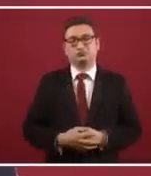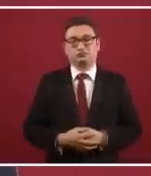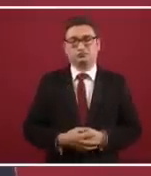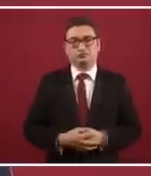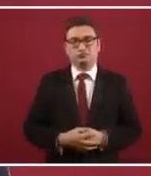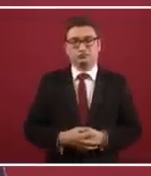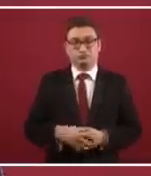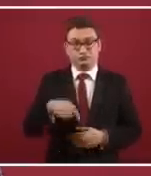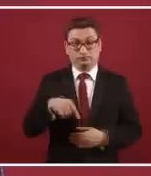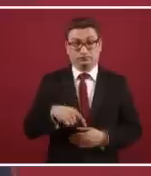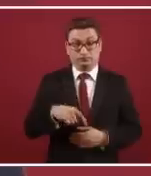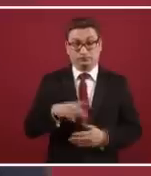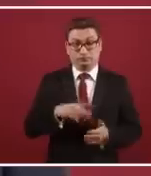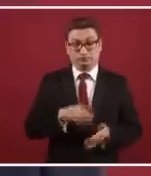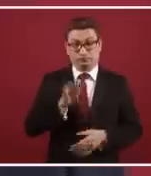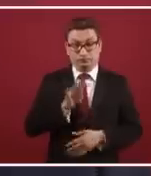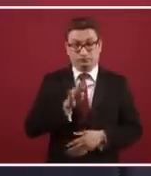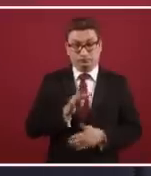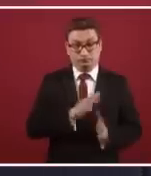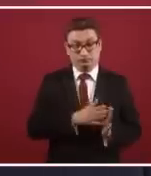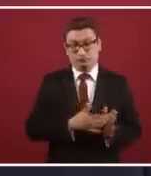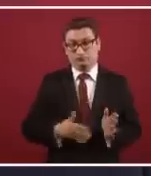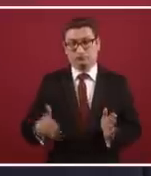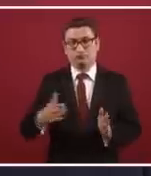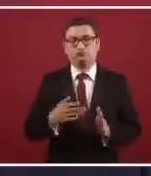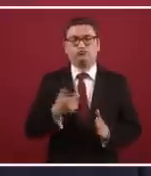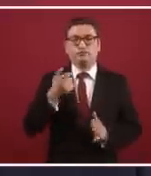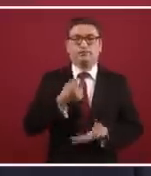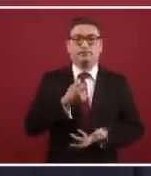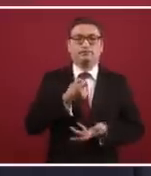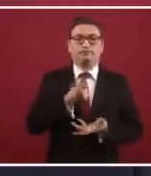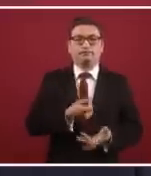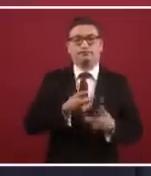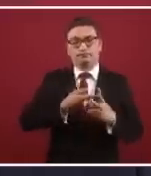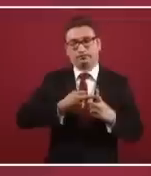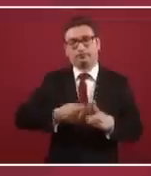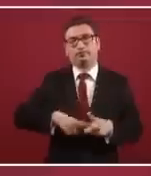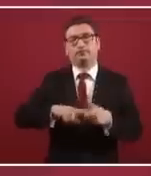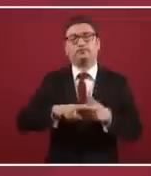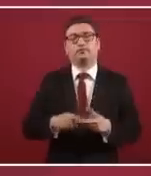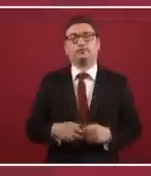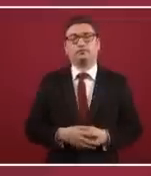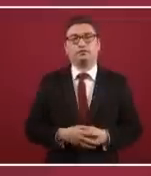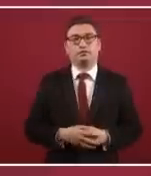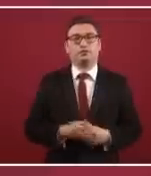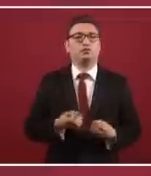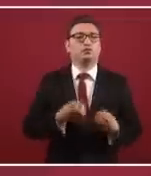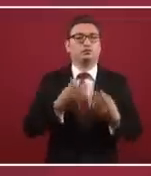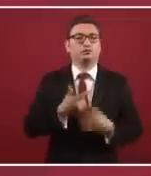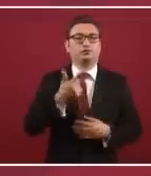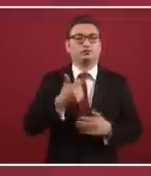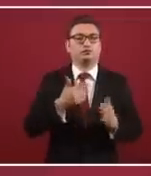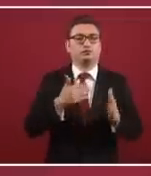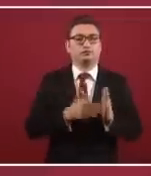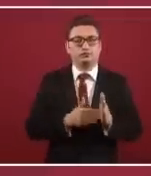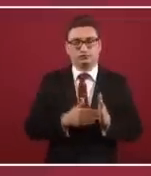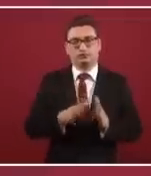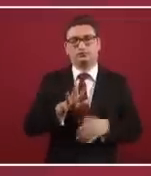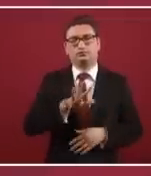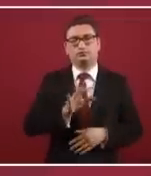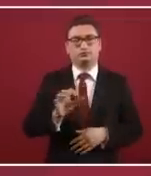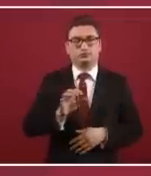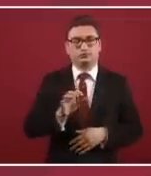Este año la inversión inicial fue de